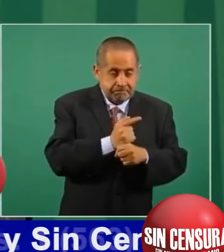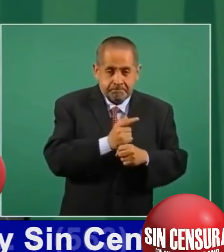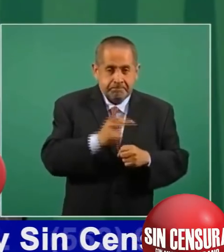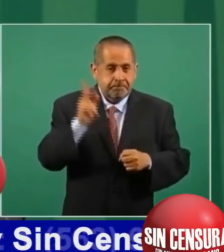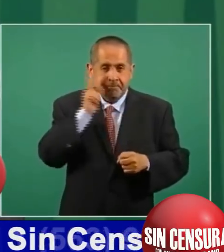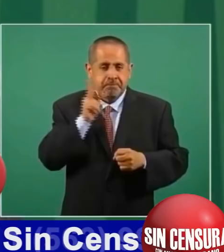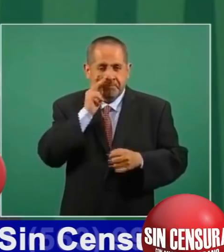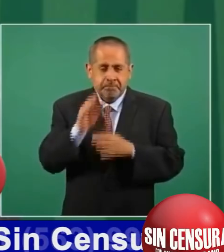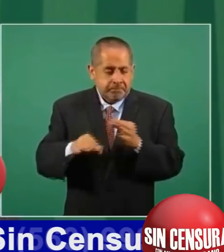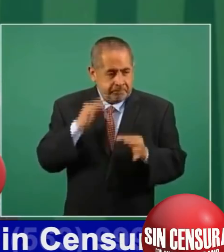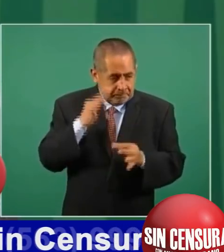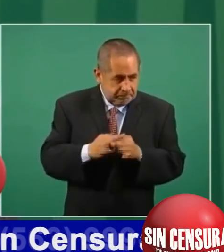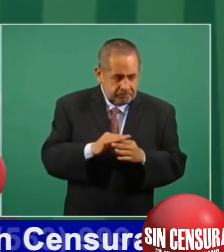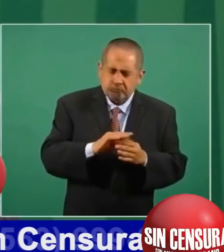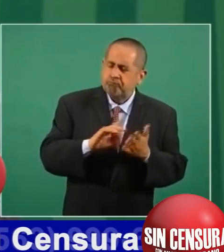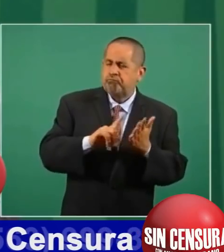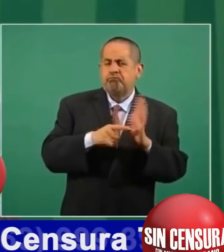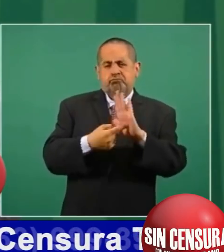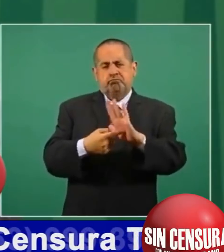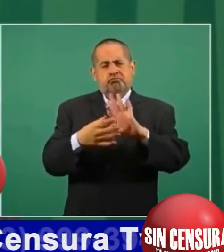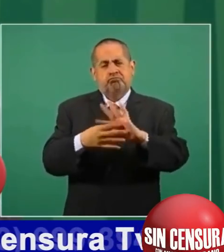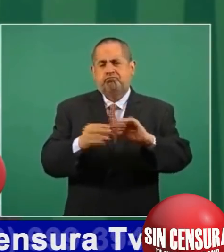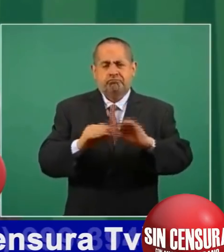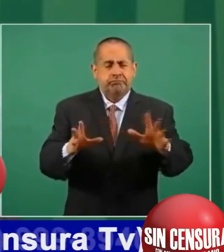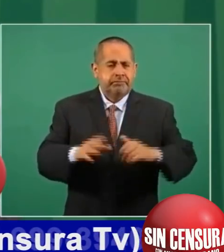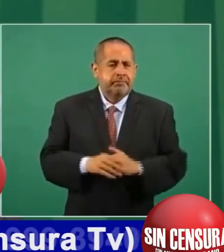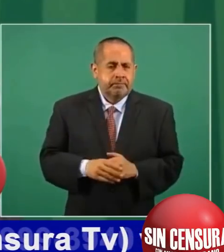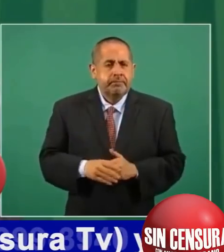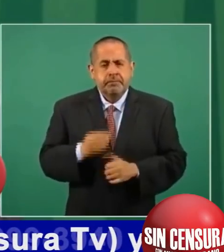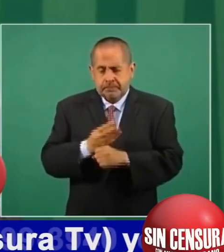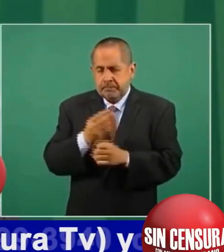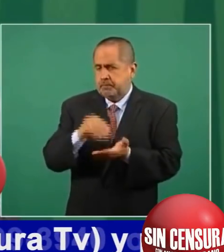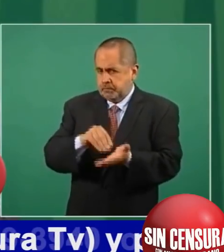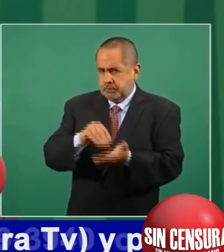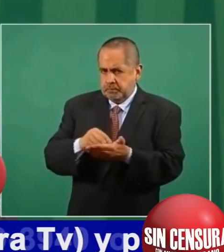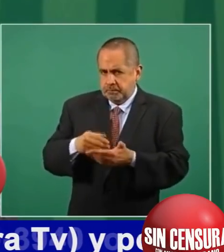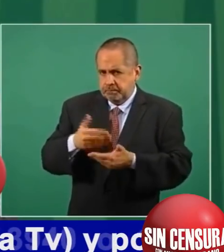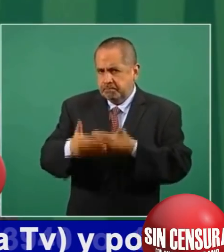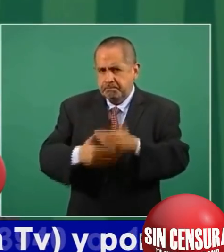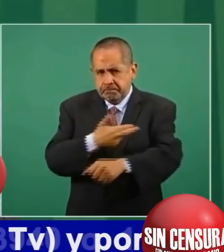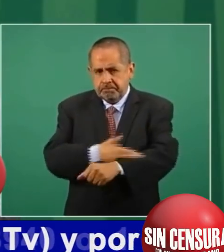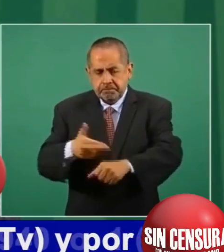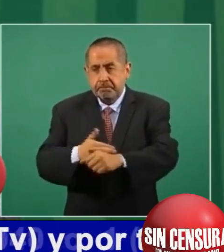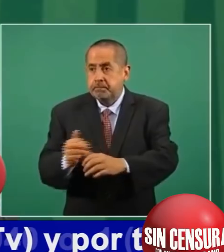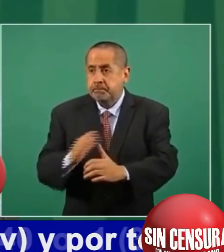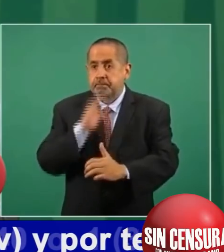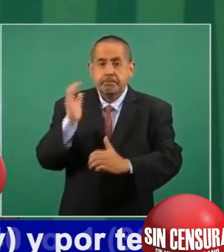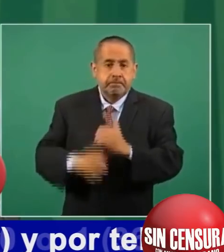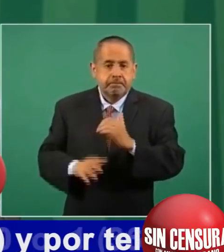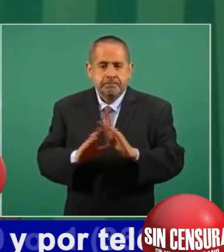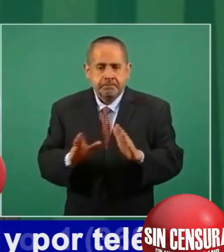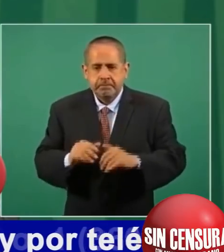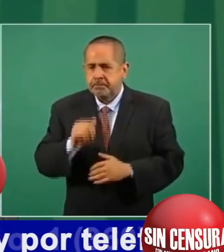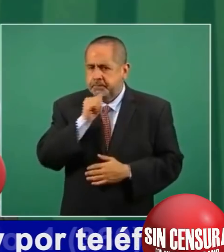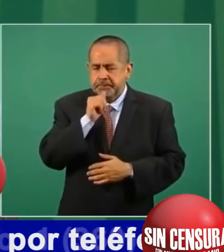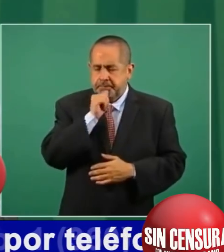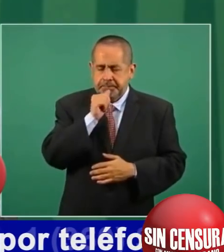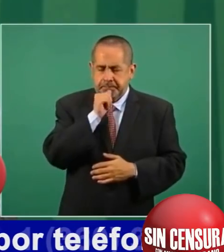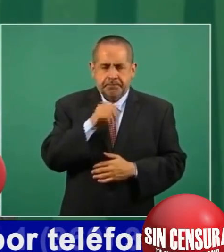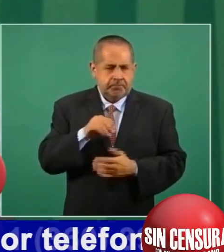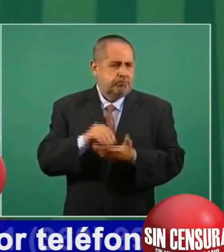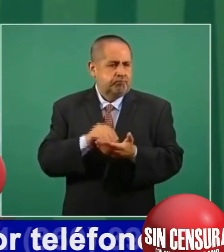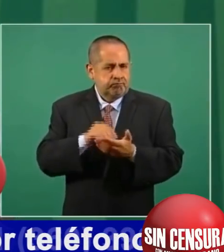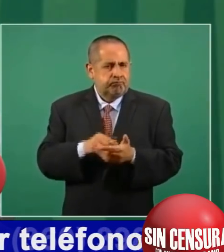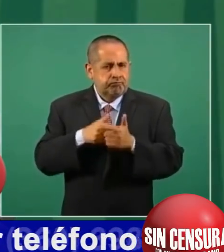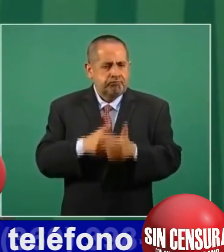los elementos, porque está en proceso la investigación, no ha concluido incluso la identificación de